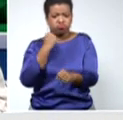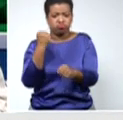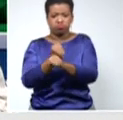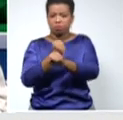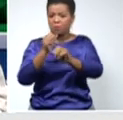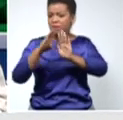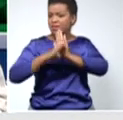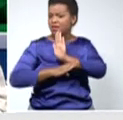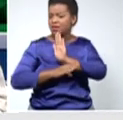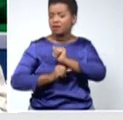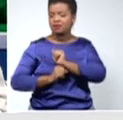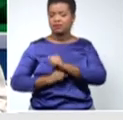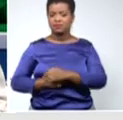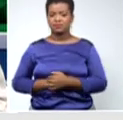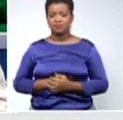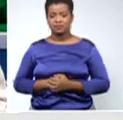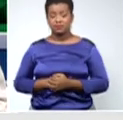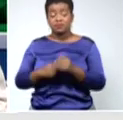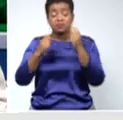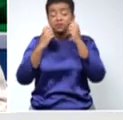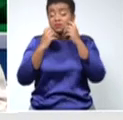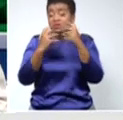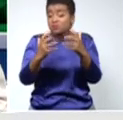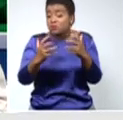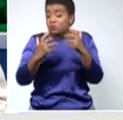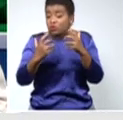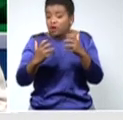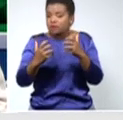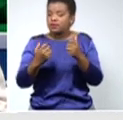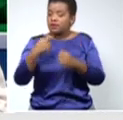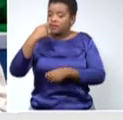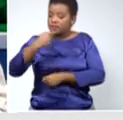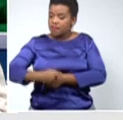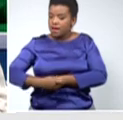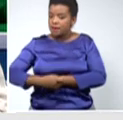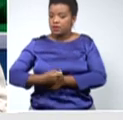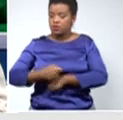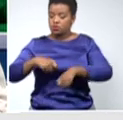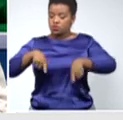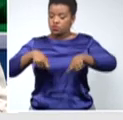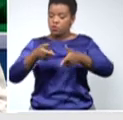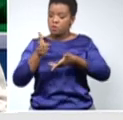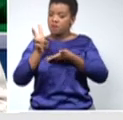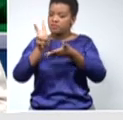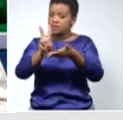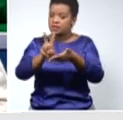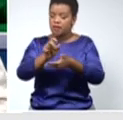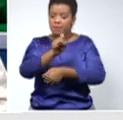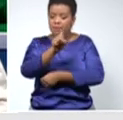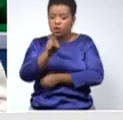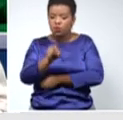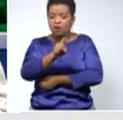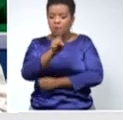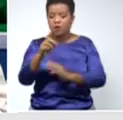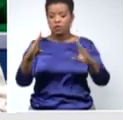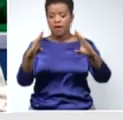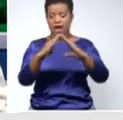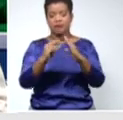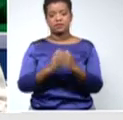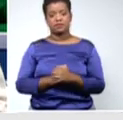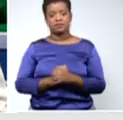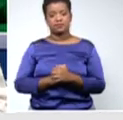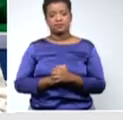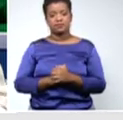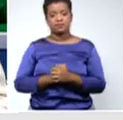adoptan. Muy importante el cumplimiento de la pesquisa, el cumplimiento del aislamiento de